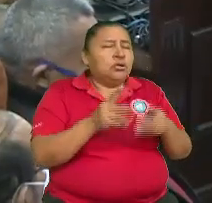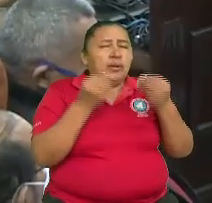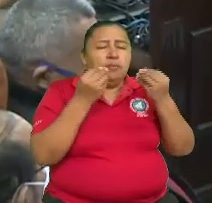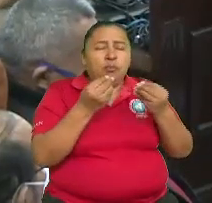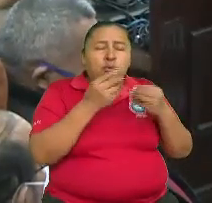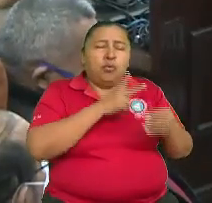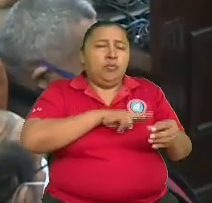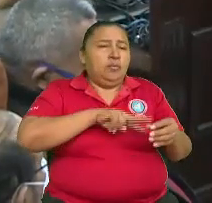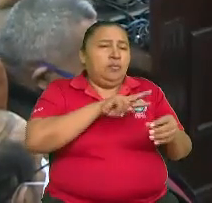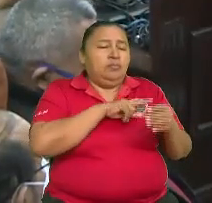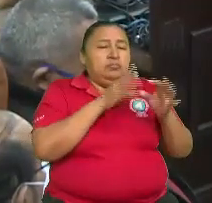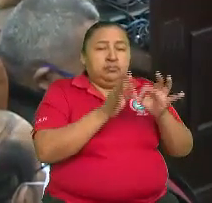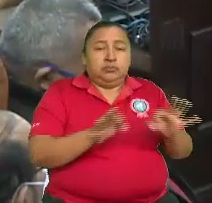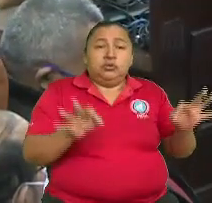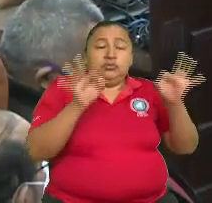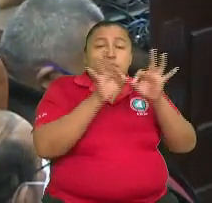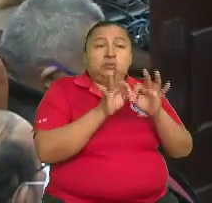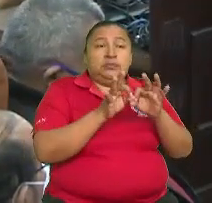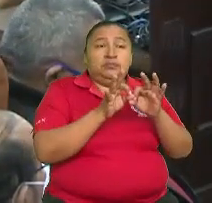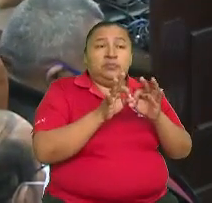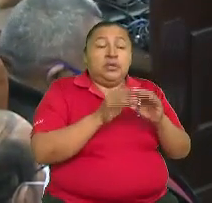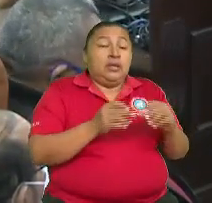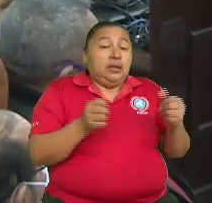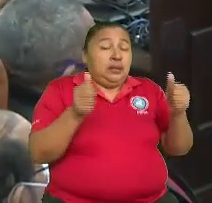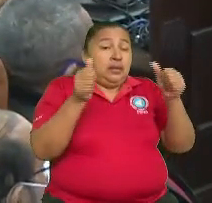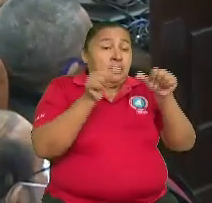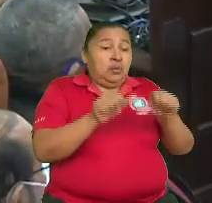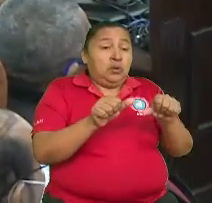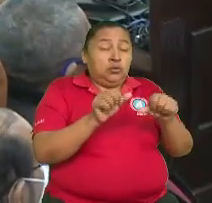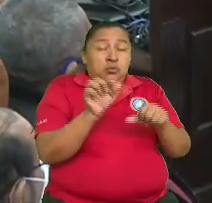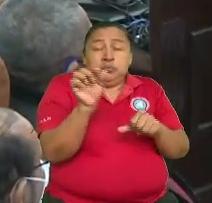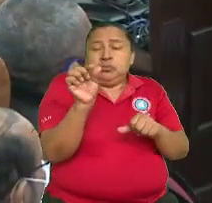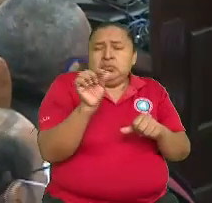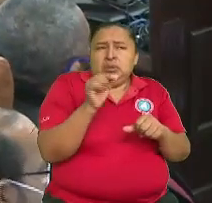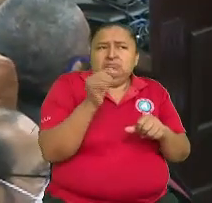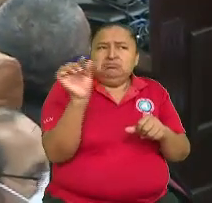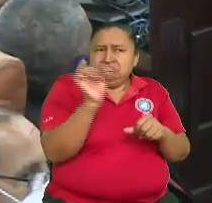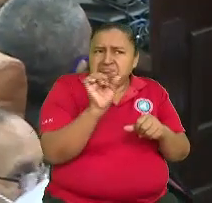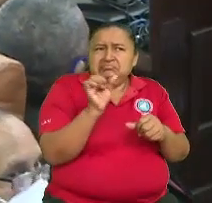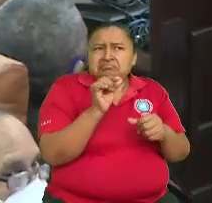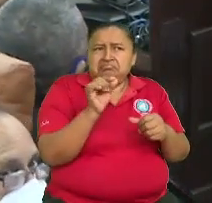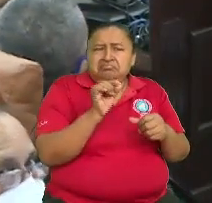Según el más reciente reporte